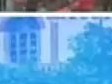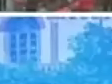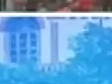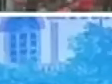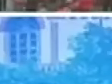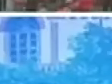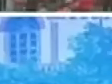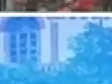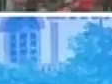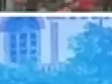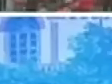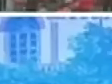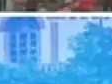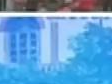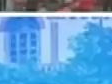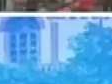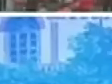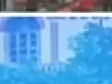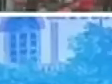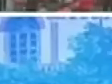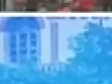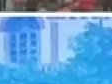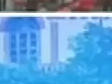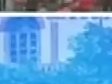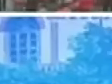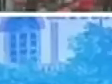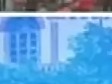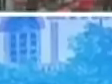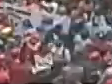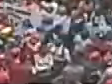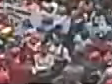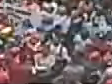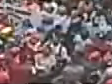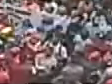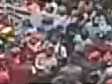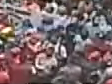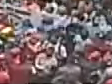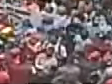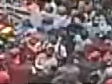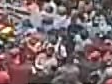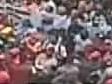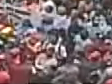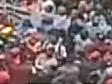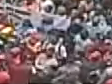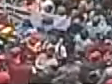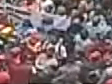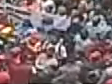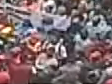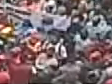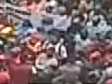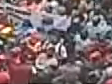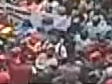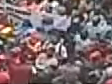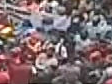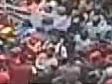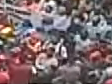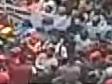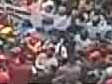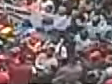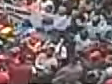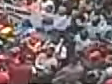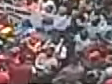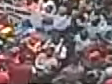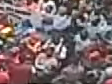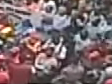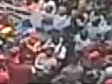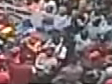este pueblo heroico que ha venido resistiendo ante el embate de tantas amenazas al lado